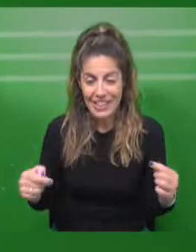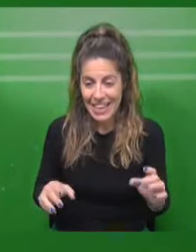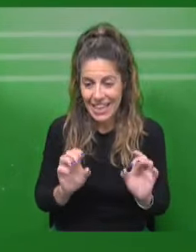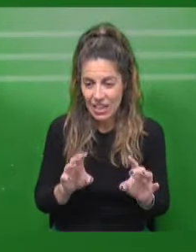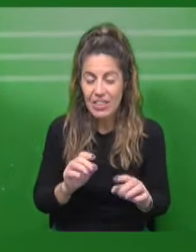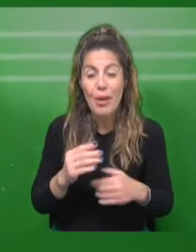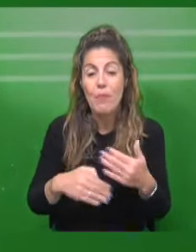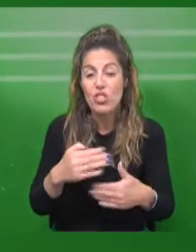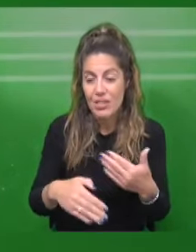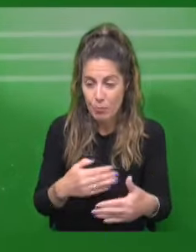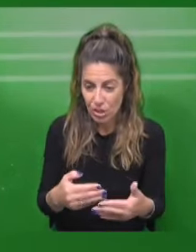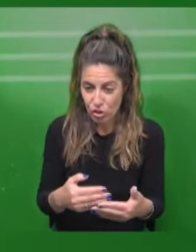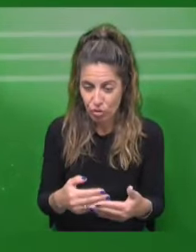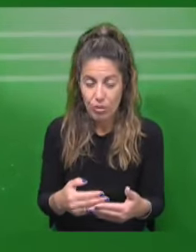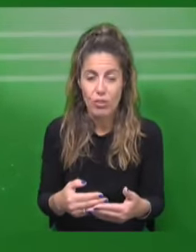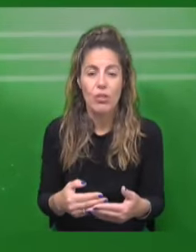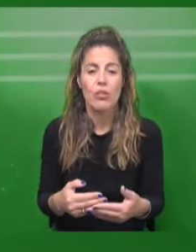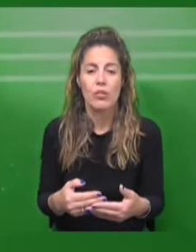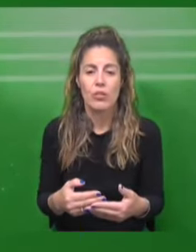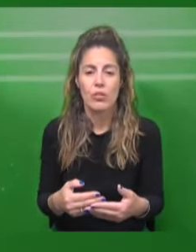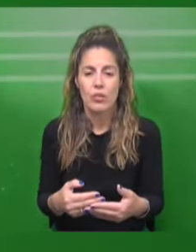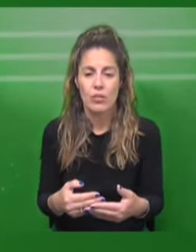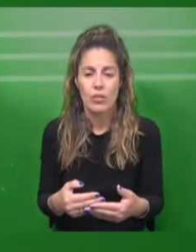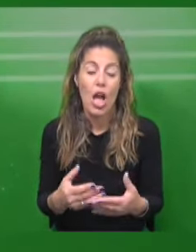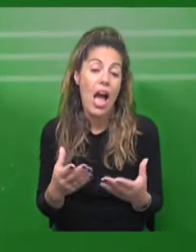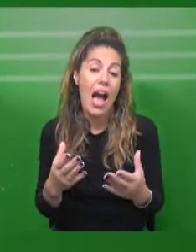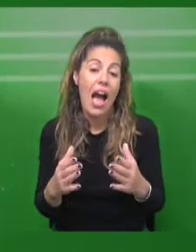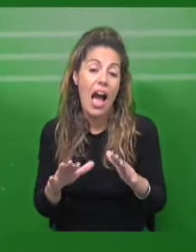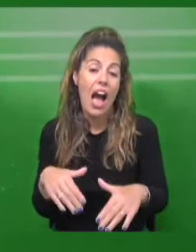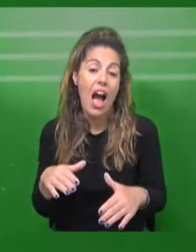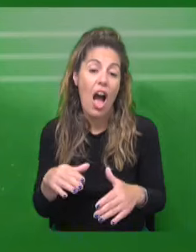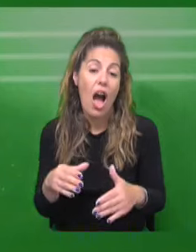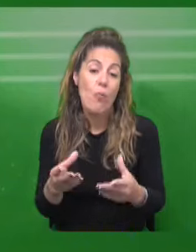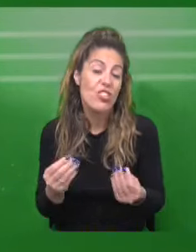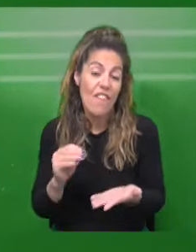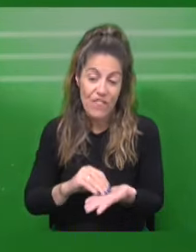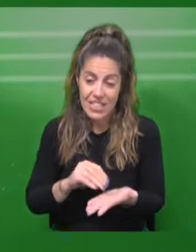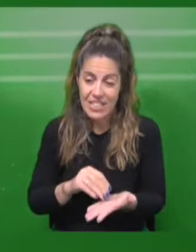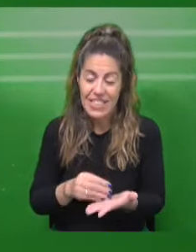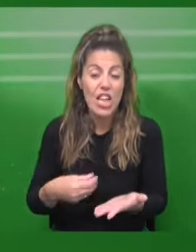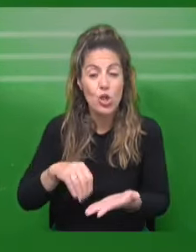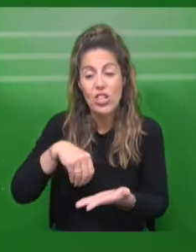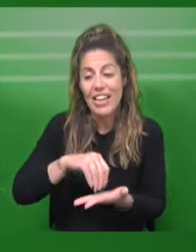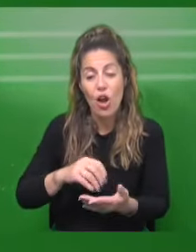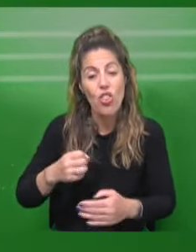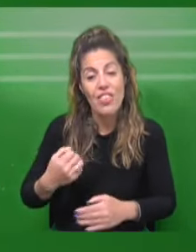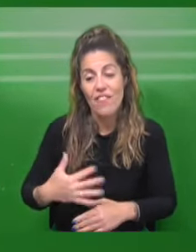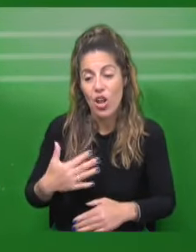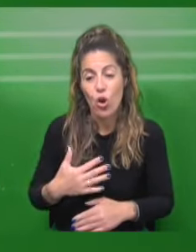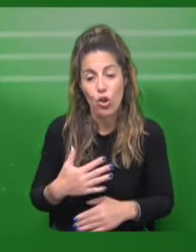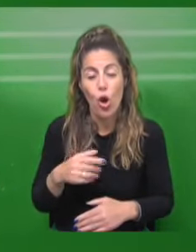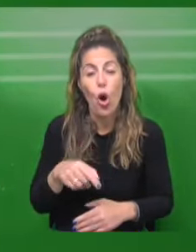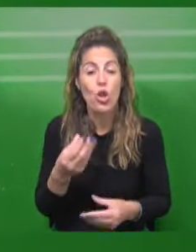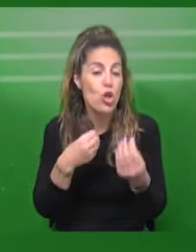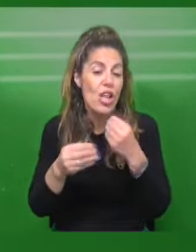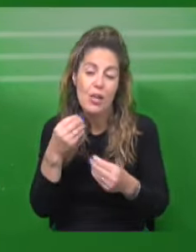el procesamiento y y muchas veces este es esos agregados de valor hoy los alimentos